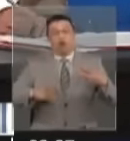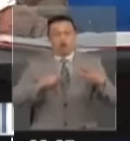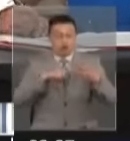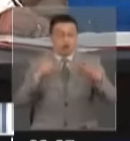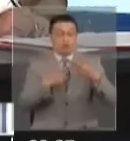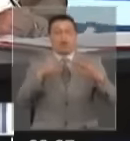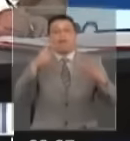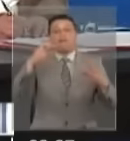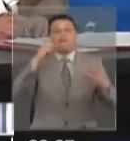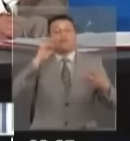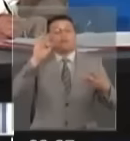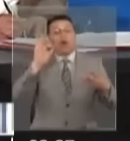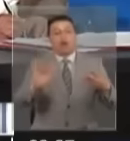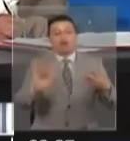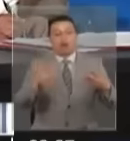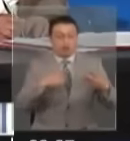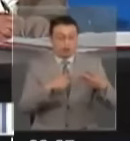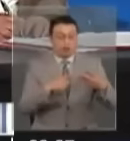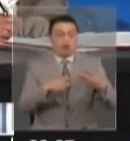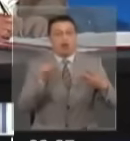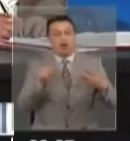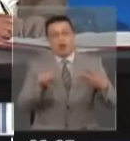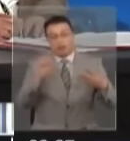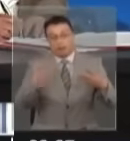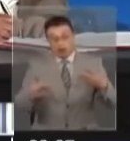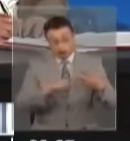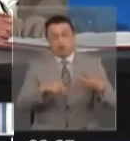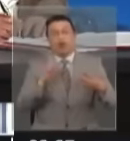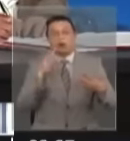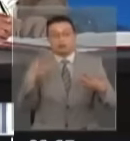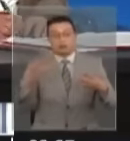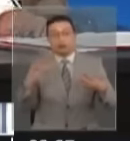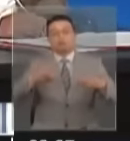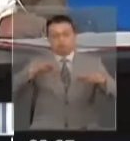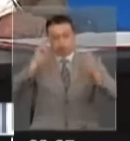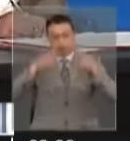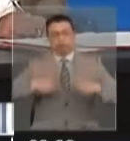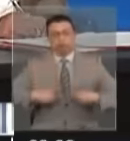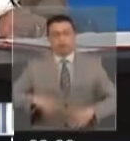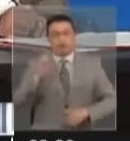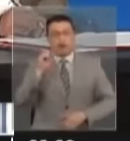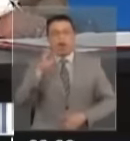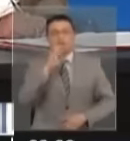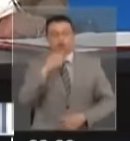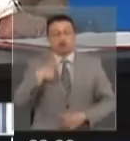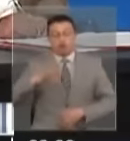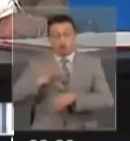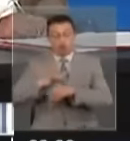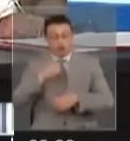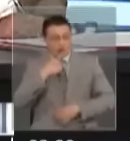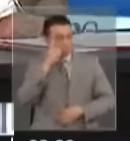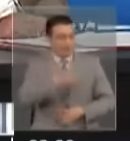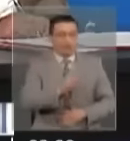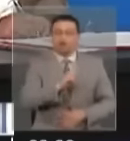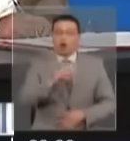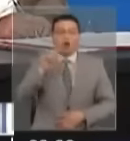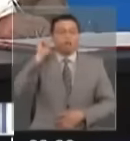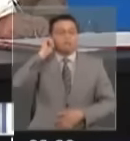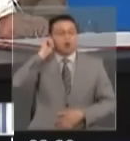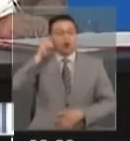caso de violación. Solamente de esas tres causales, donde habitualmente las decisiones las toma el médico y no la mujer.